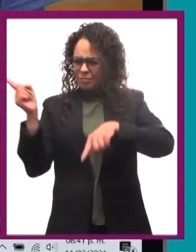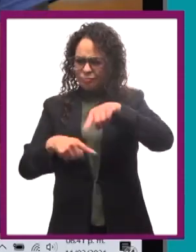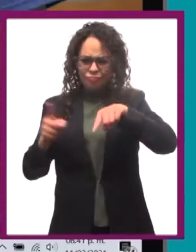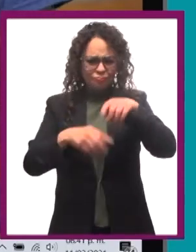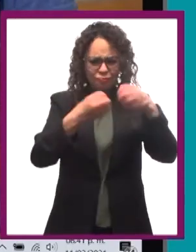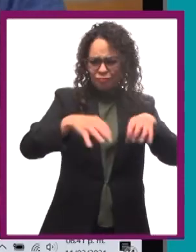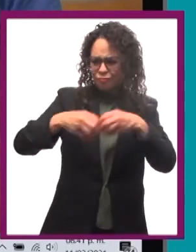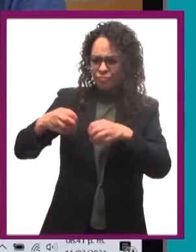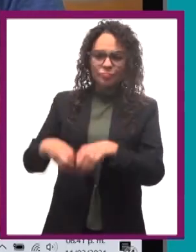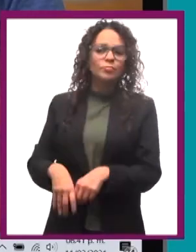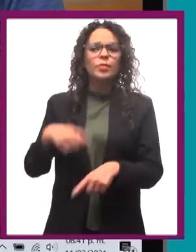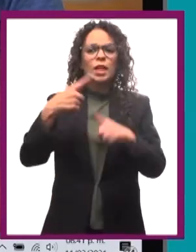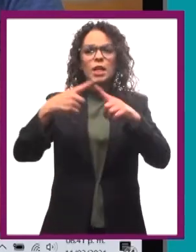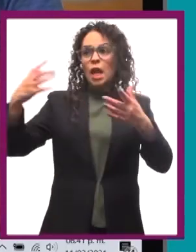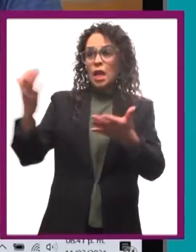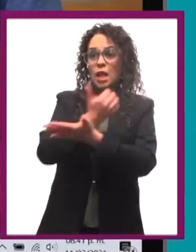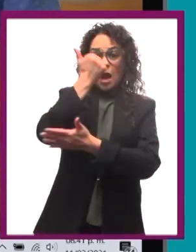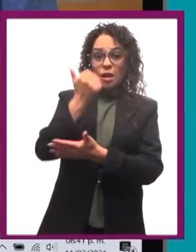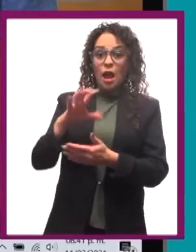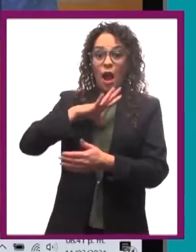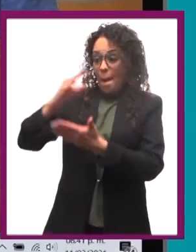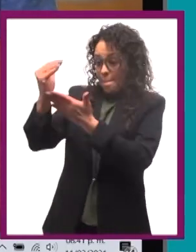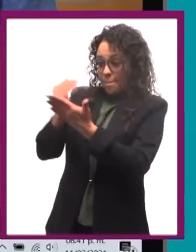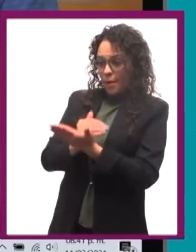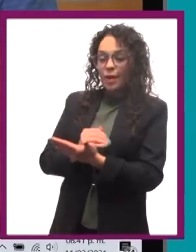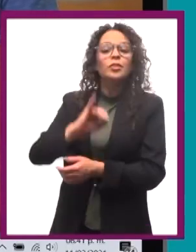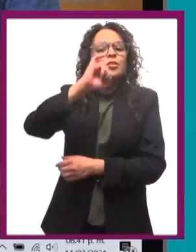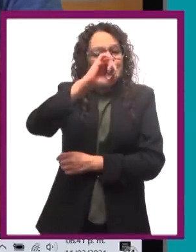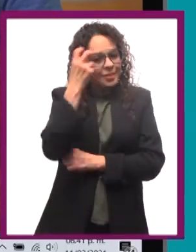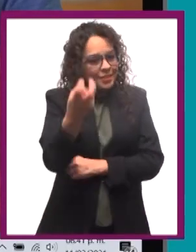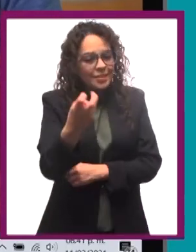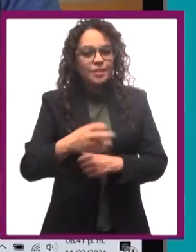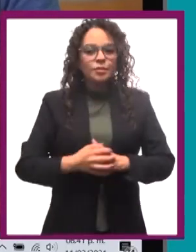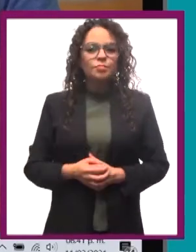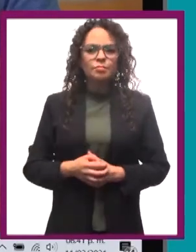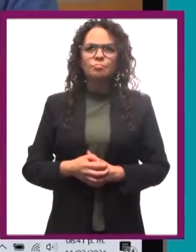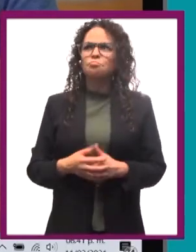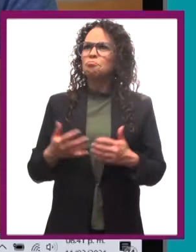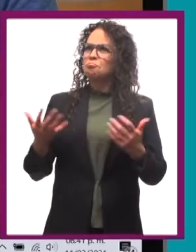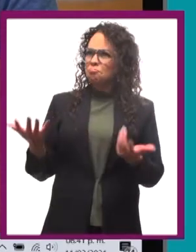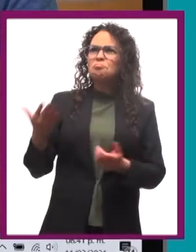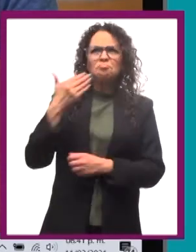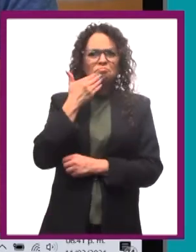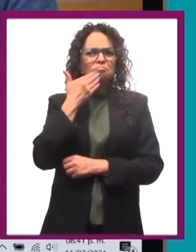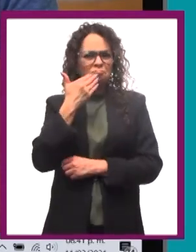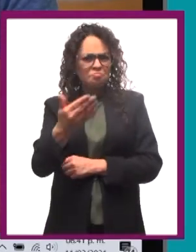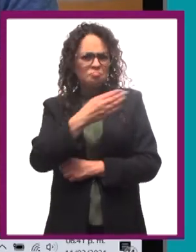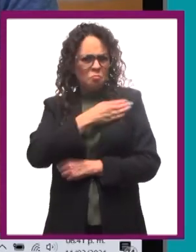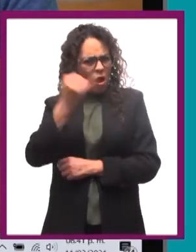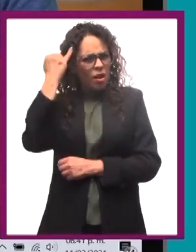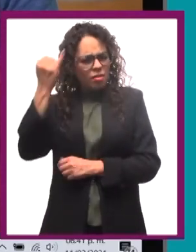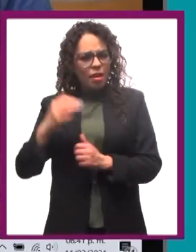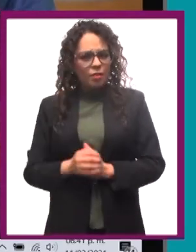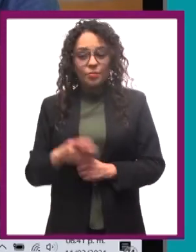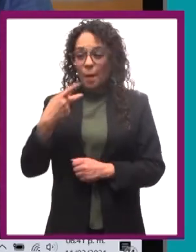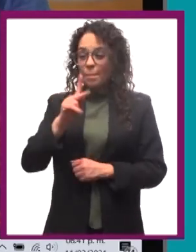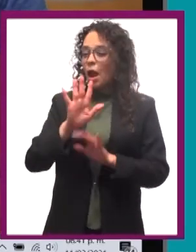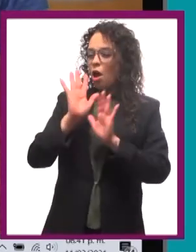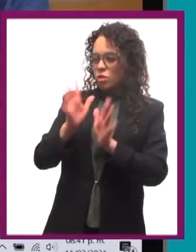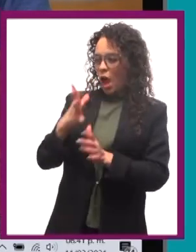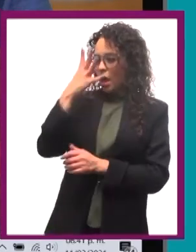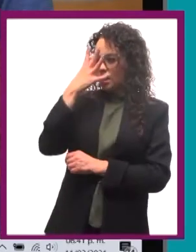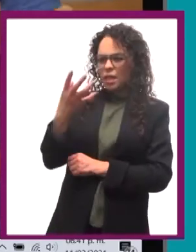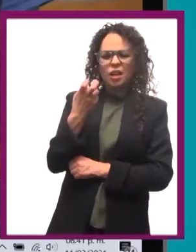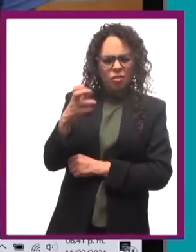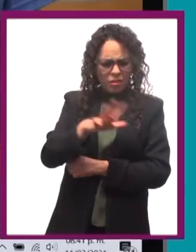valor pero que no lo tiene. ¿Gana el que tiene menos? Exacto. No suena mal. Pero ya,